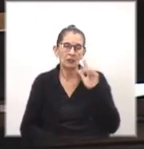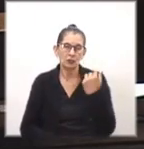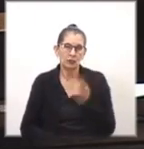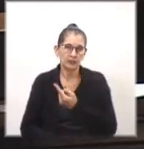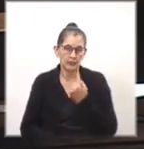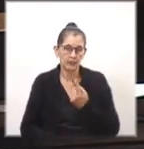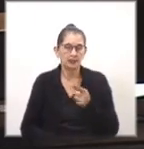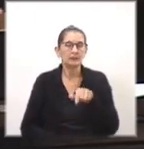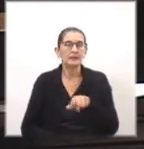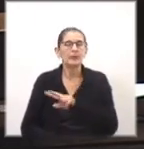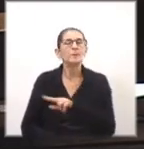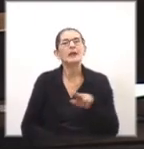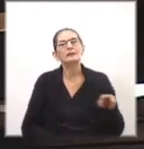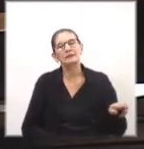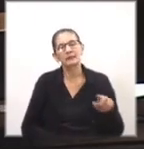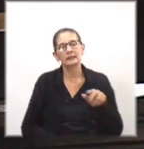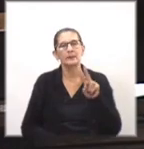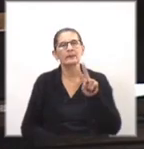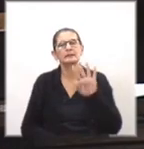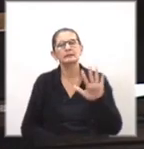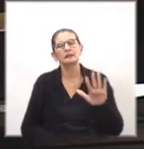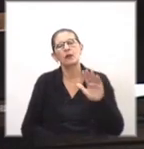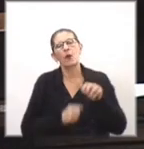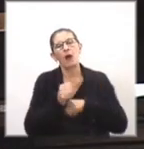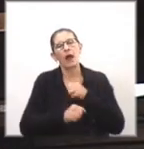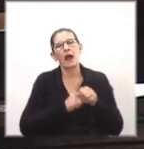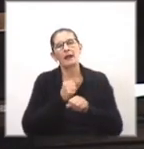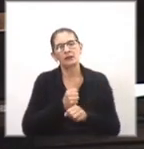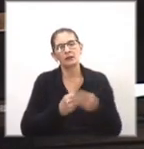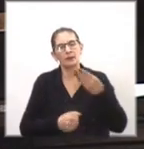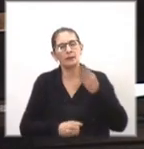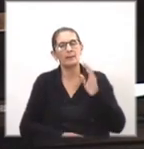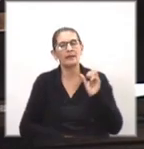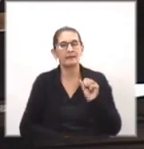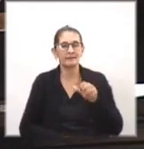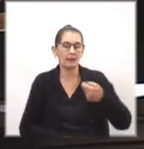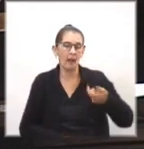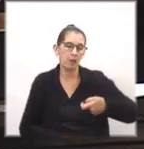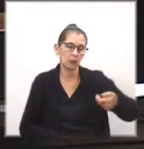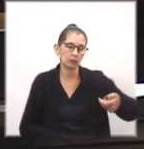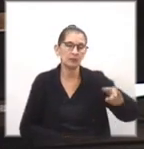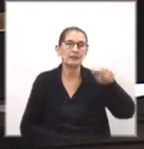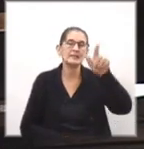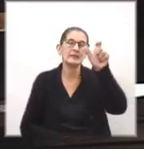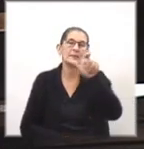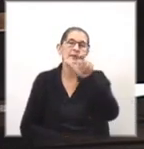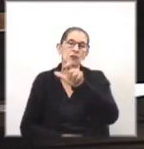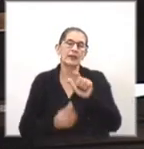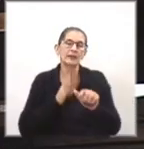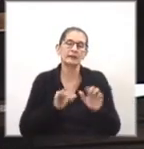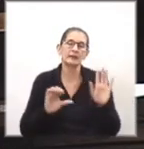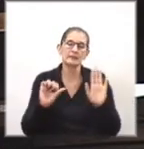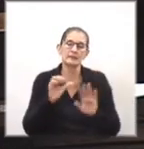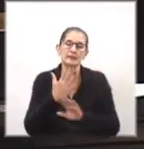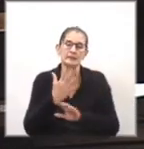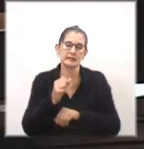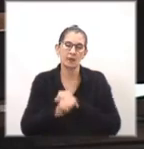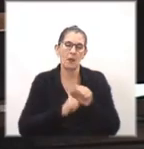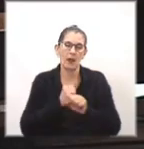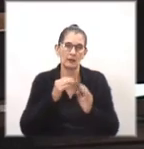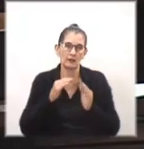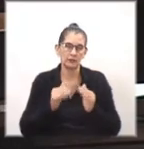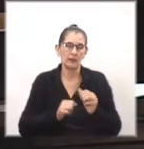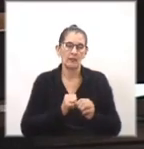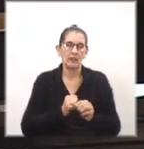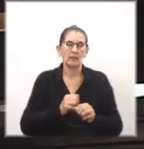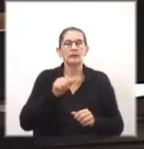que mantiene la exigencia de 25 años de aportes en el BPS para aquellas personas que cuenten con 65 años de edad. El